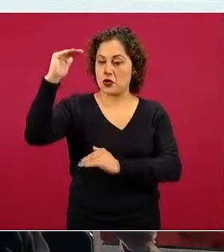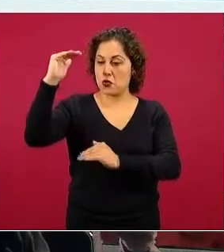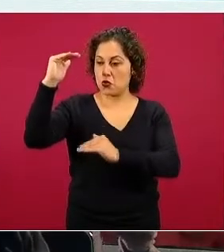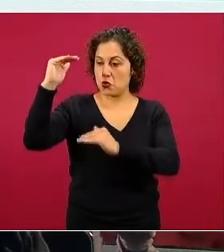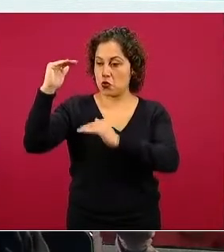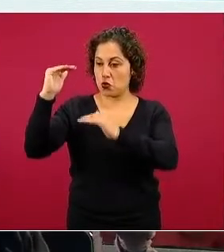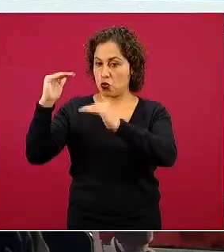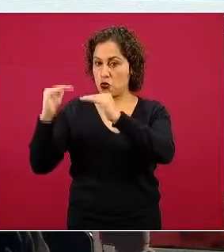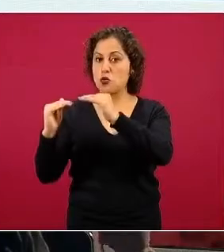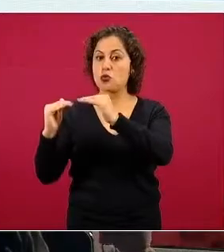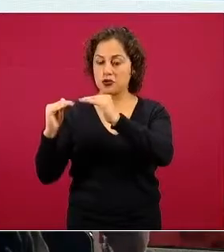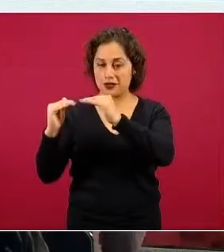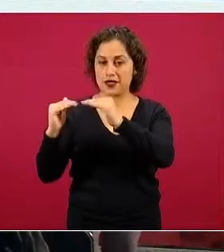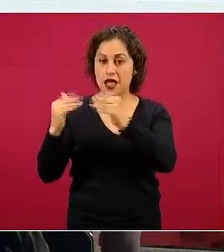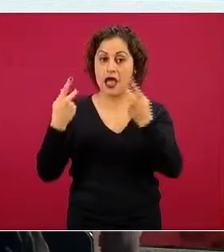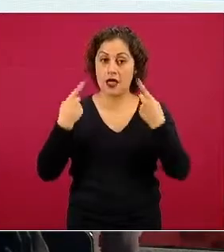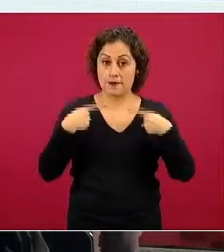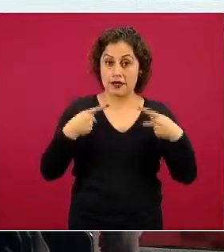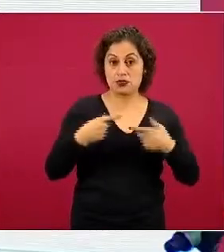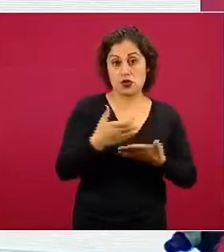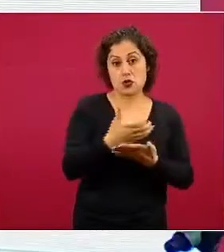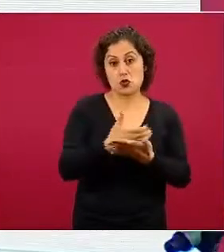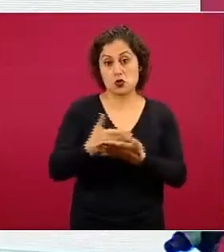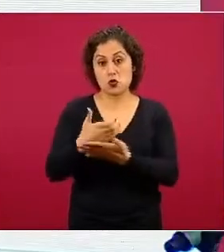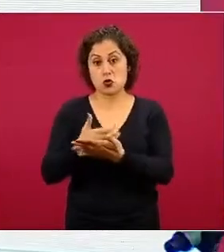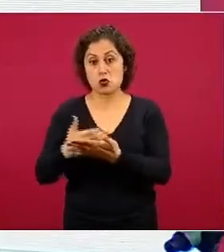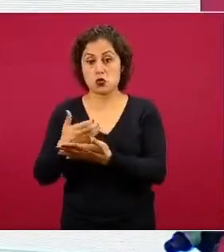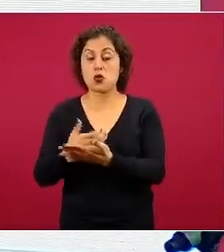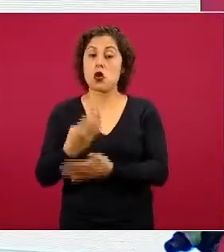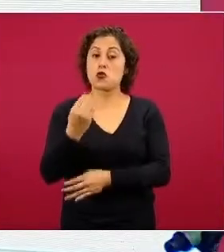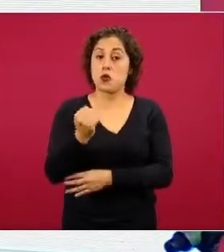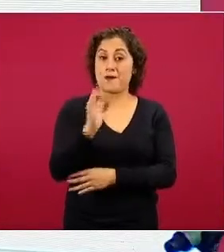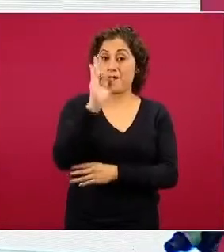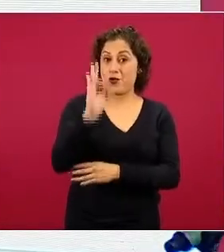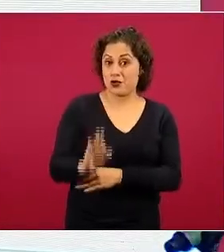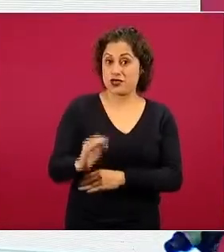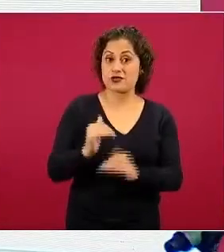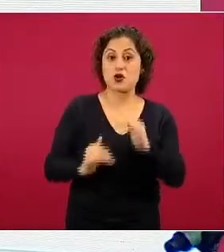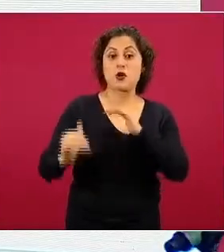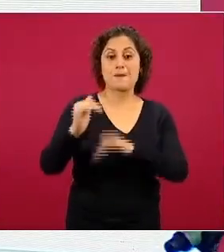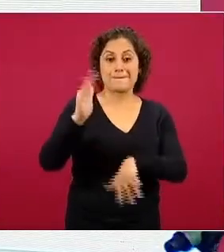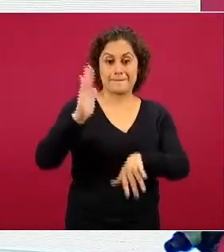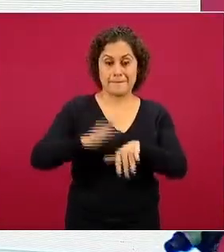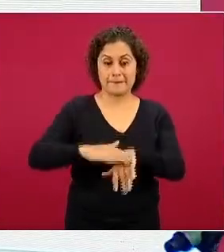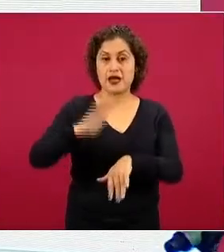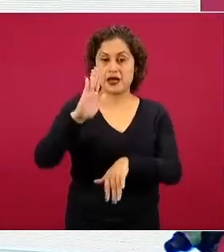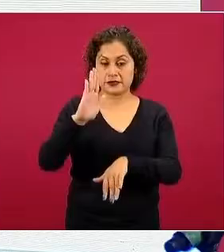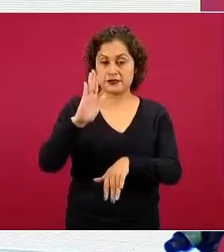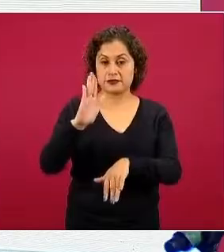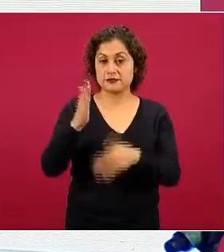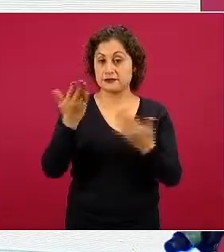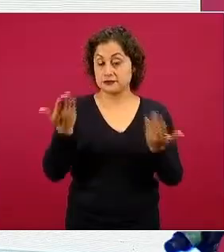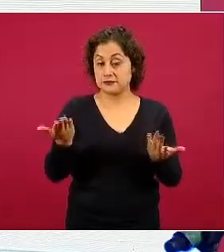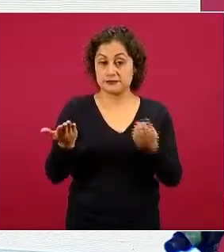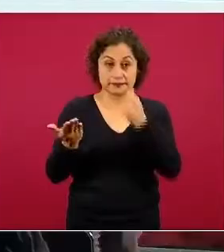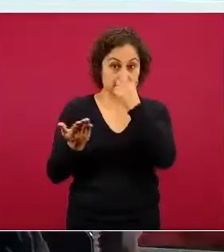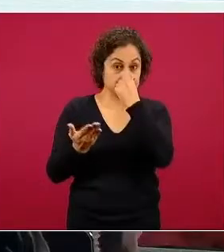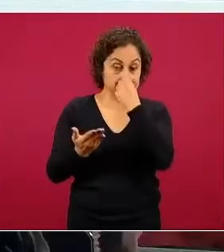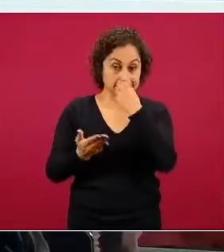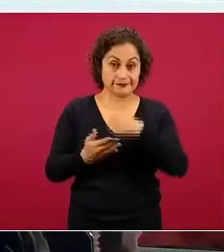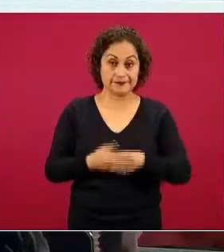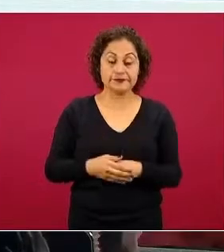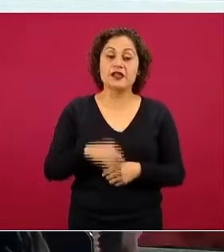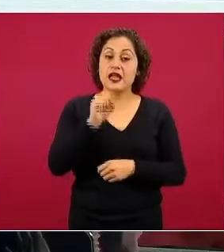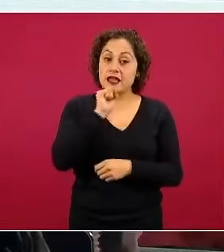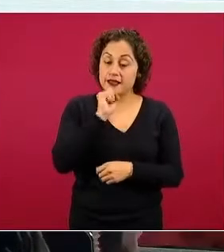9% de personas recuperadas, ¿sí? Dado que además continuamos con un